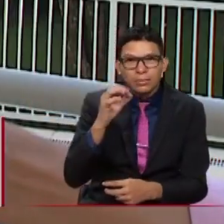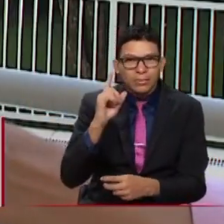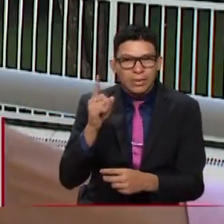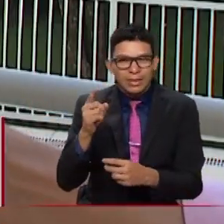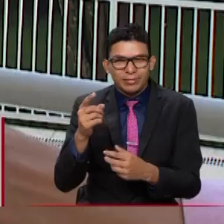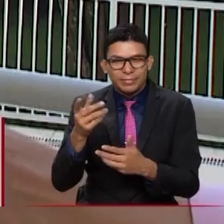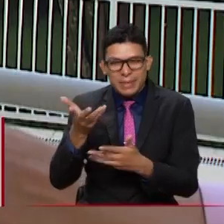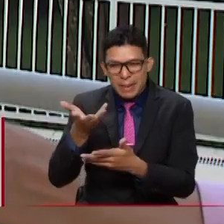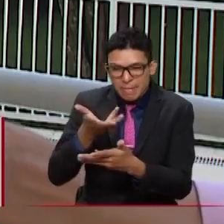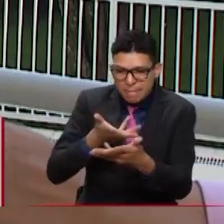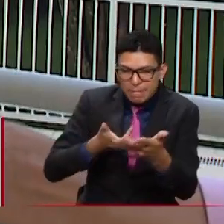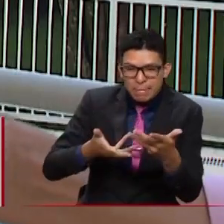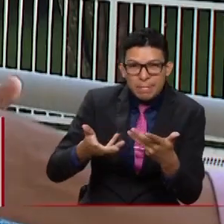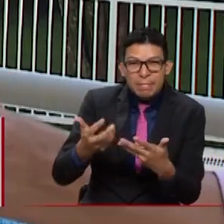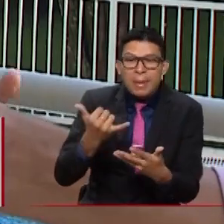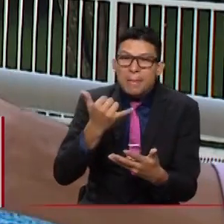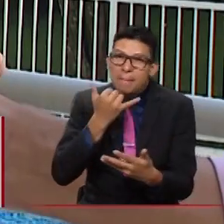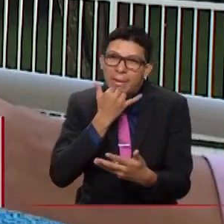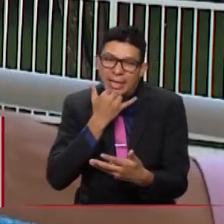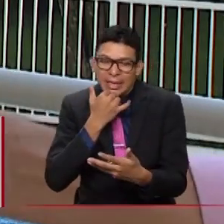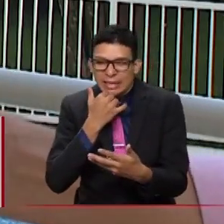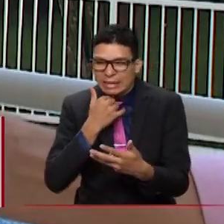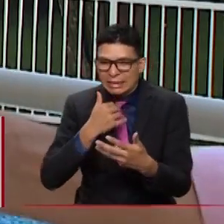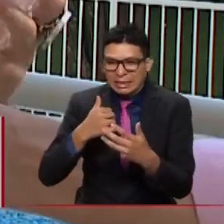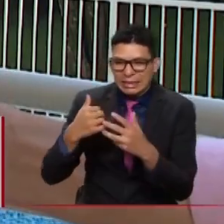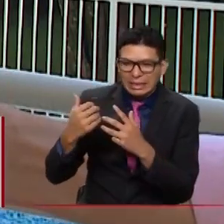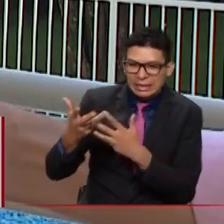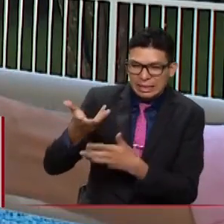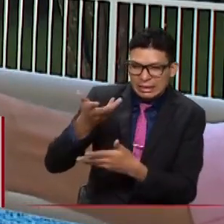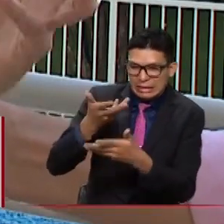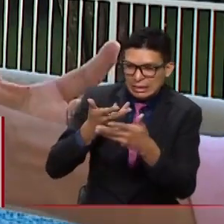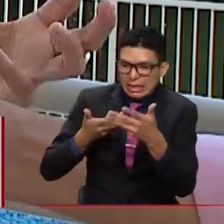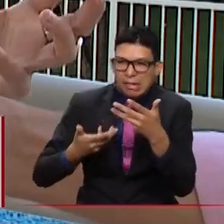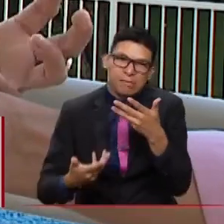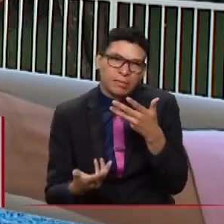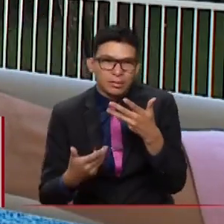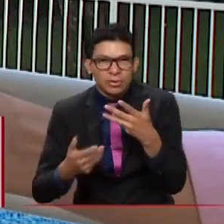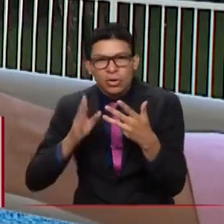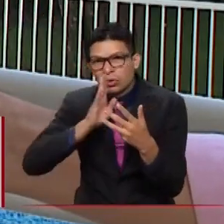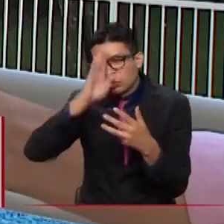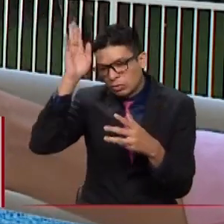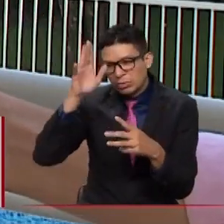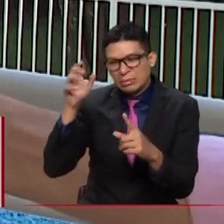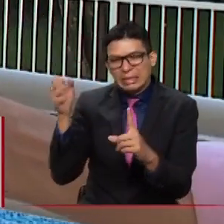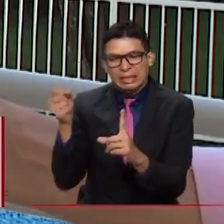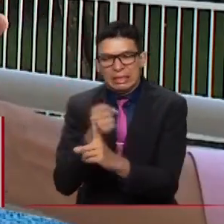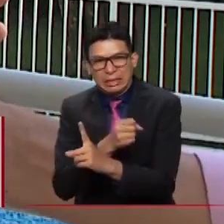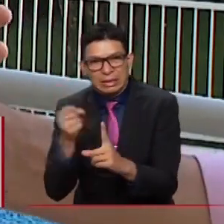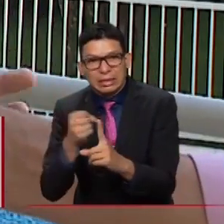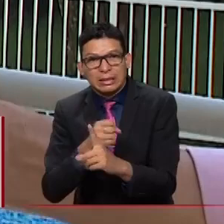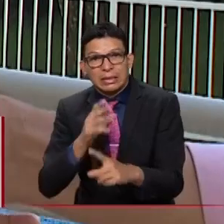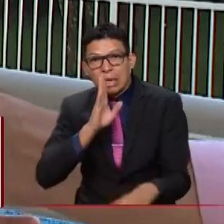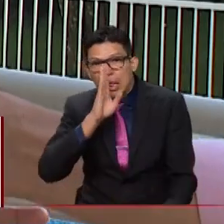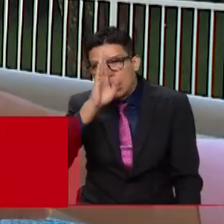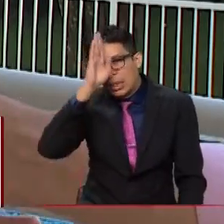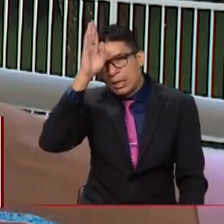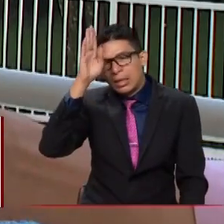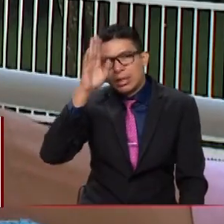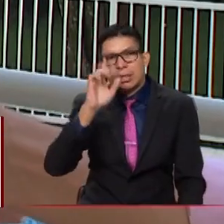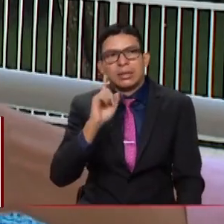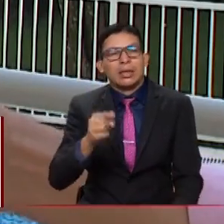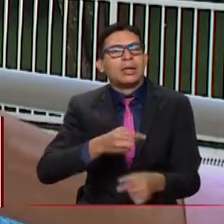tóxicas, relaciones afectivas disfuncionales. Se acostumbran a agredir en las relaciones afectivas y eso se consolida